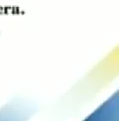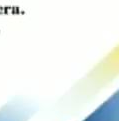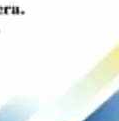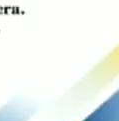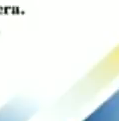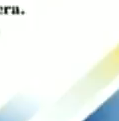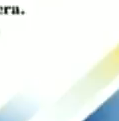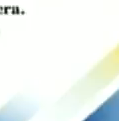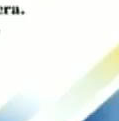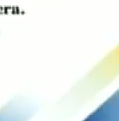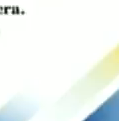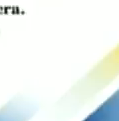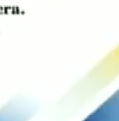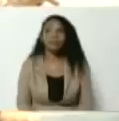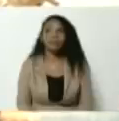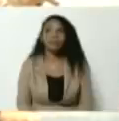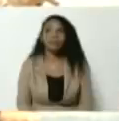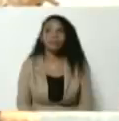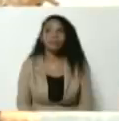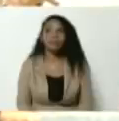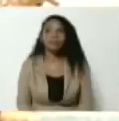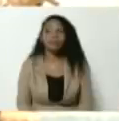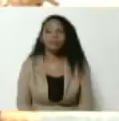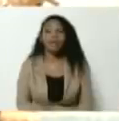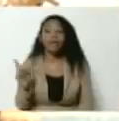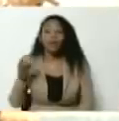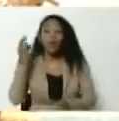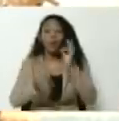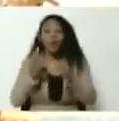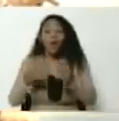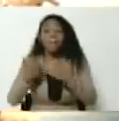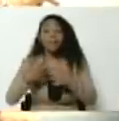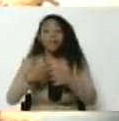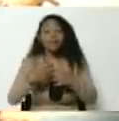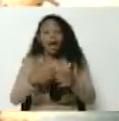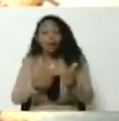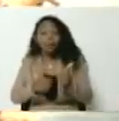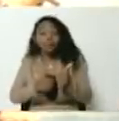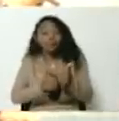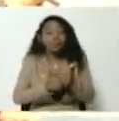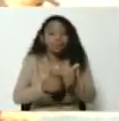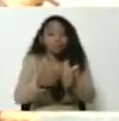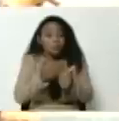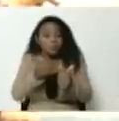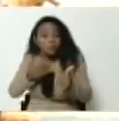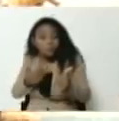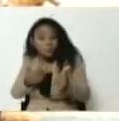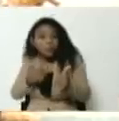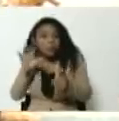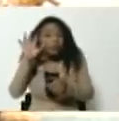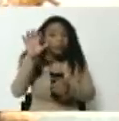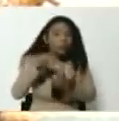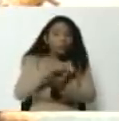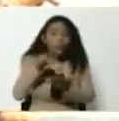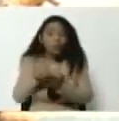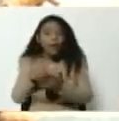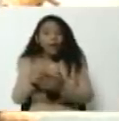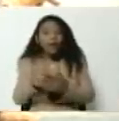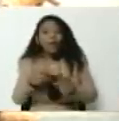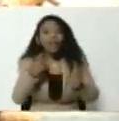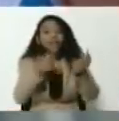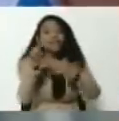siendo consultor jurídico de empresas transnacionales con los que Venezuela tuvo negocios en el